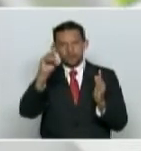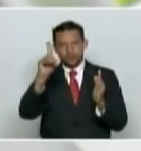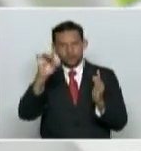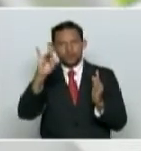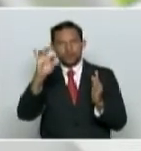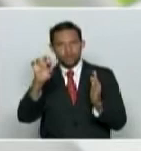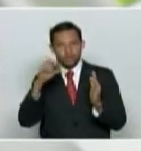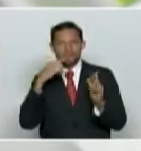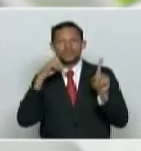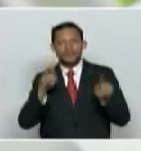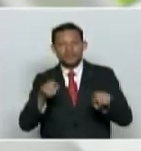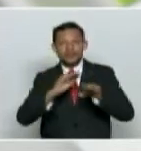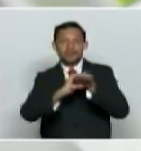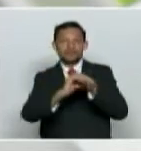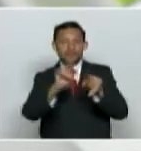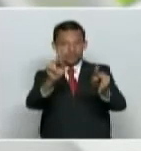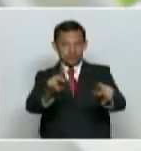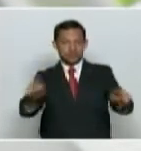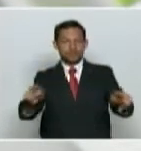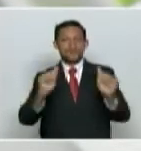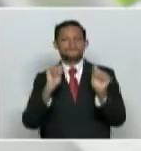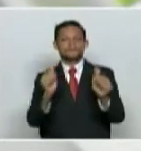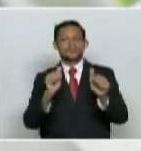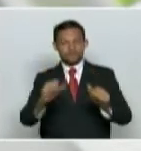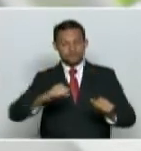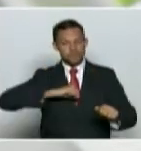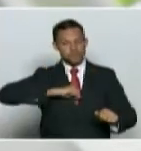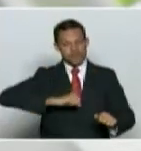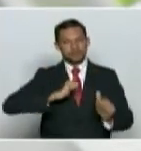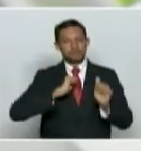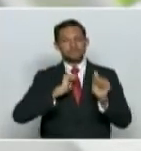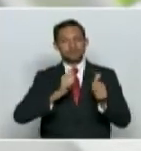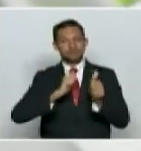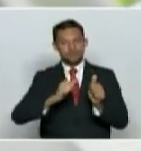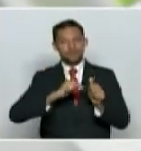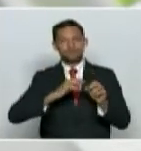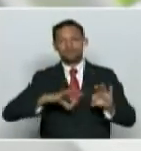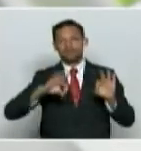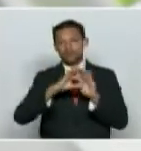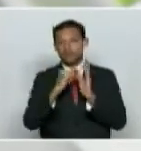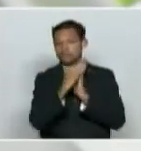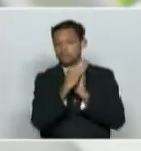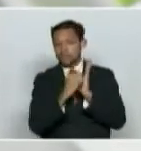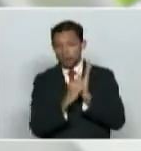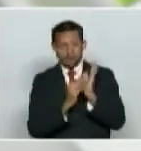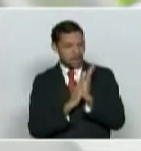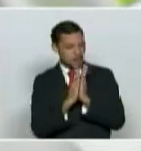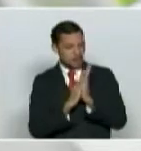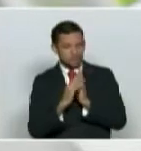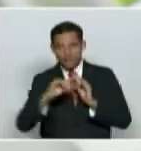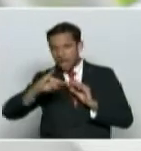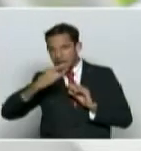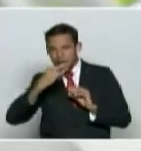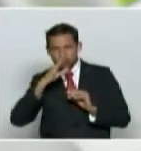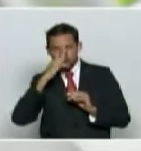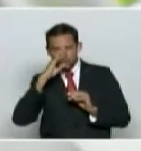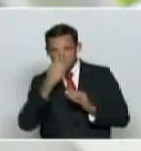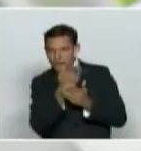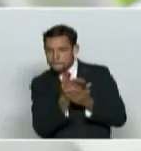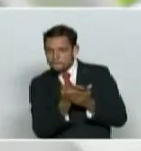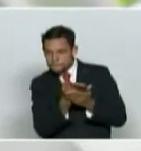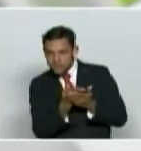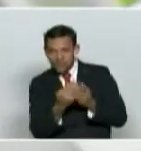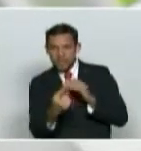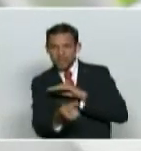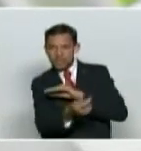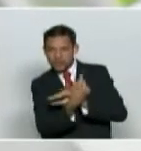y a ustedes, nuestros televidentes, les recordamos que la Defensoría del Televidente de Telecafé está presta a atender todas esas inquietudes, peticiones,